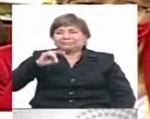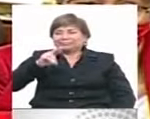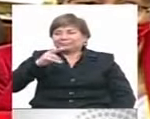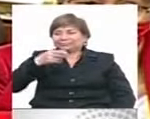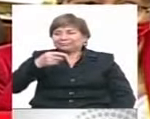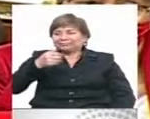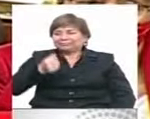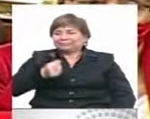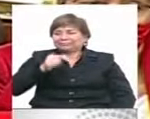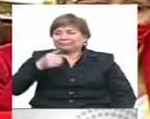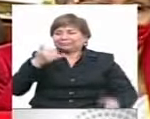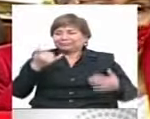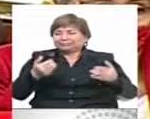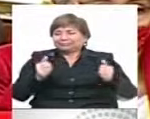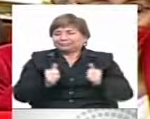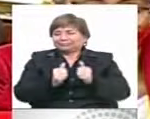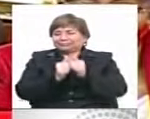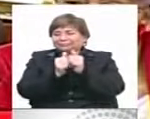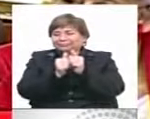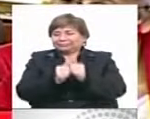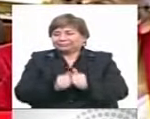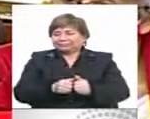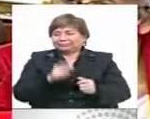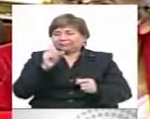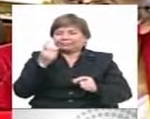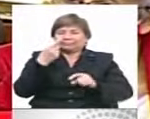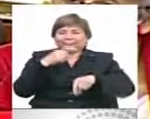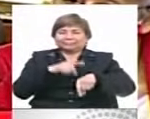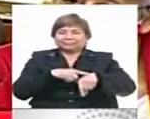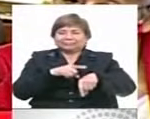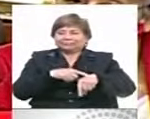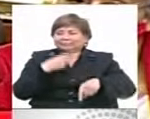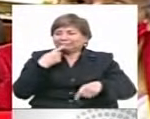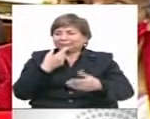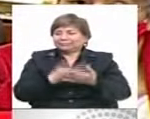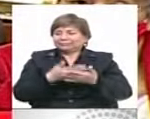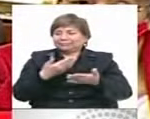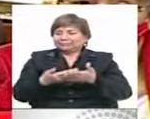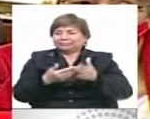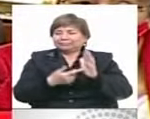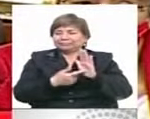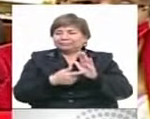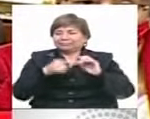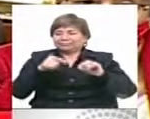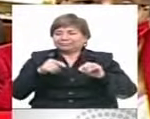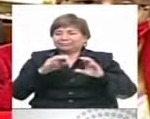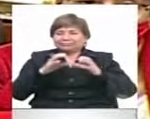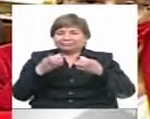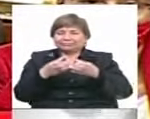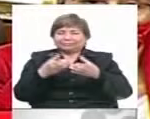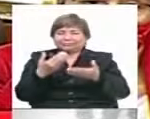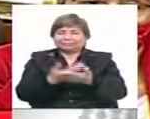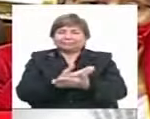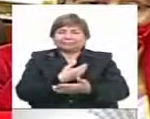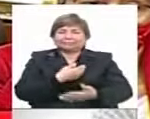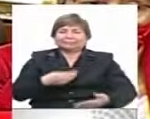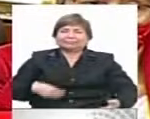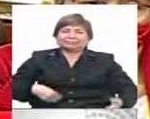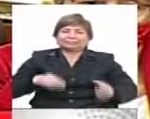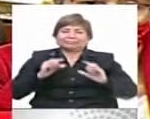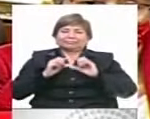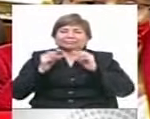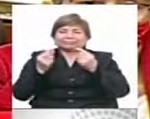todos los miembros que hoy nos acompañan. En primer momento, cuando se propuso a este nuevo gabinete, un grupo